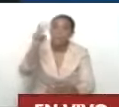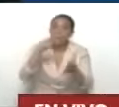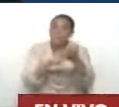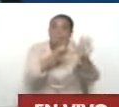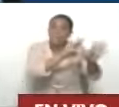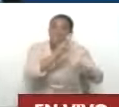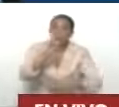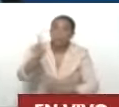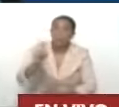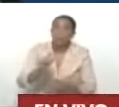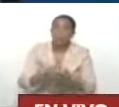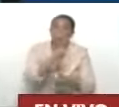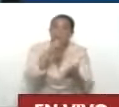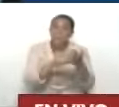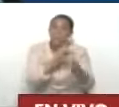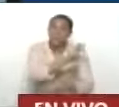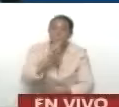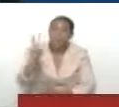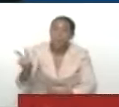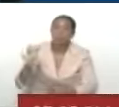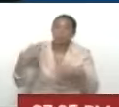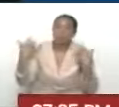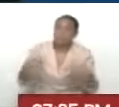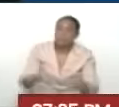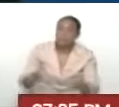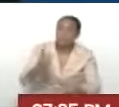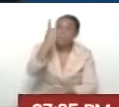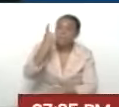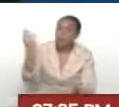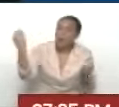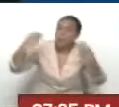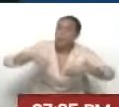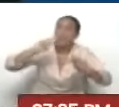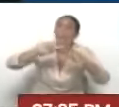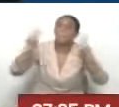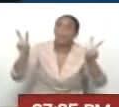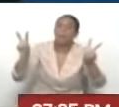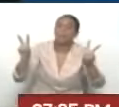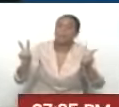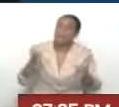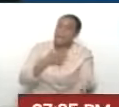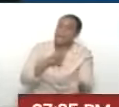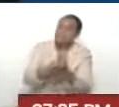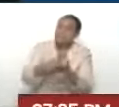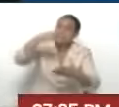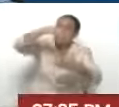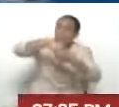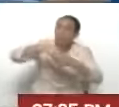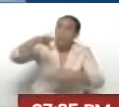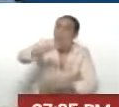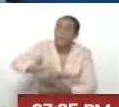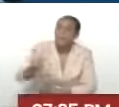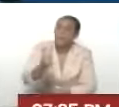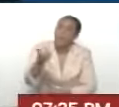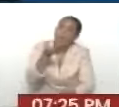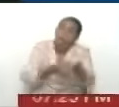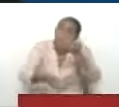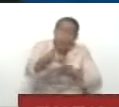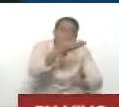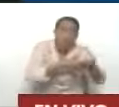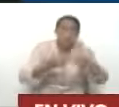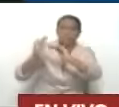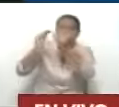2021, 2022. Primer gran consenso, la paz, la estabilidad interna, la convivencia de los